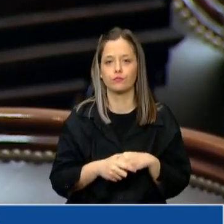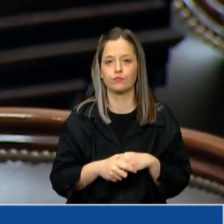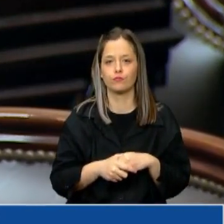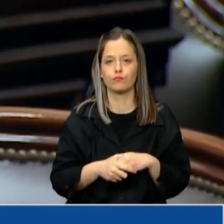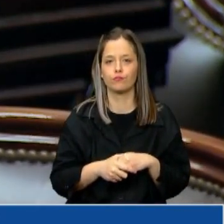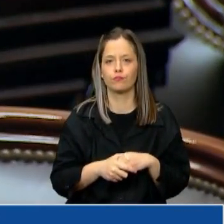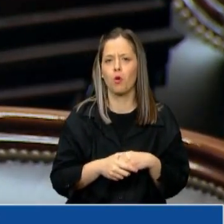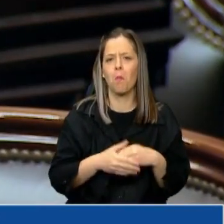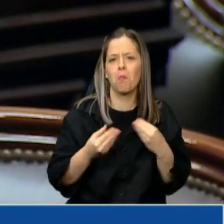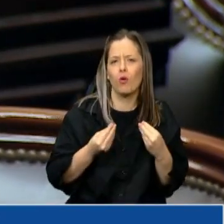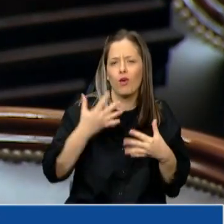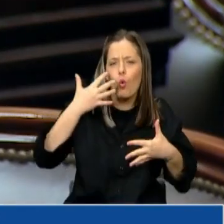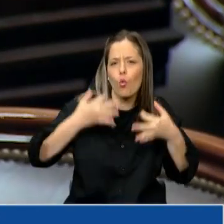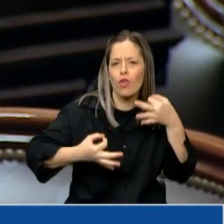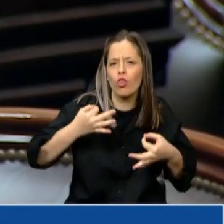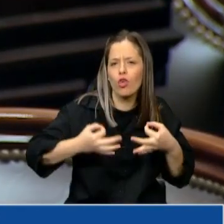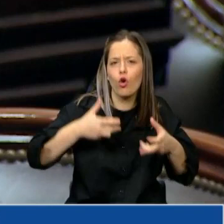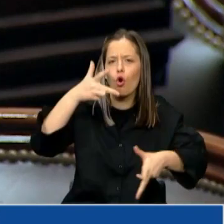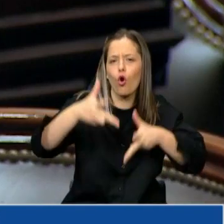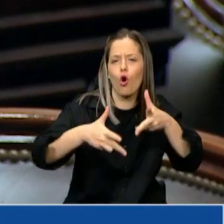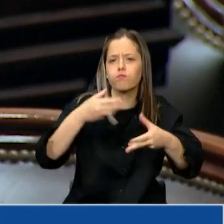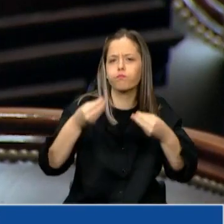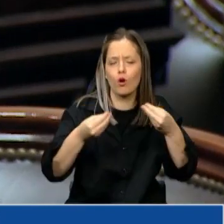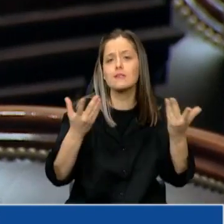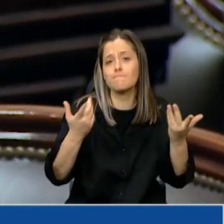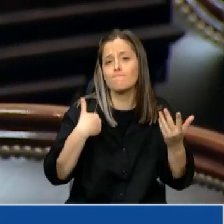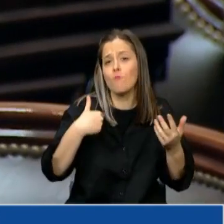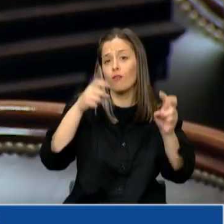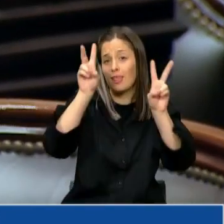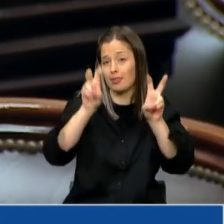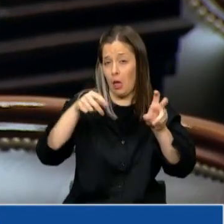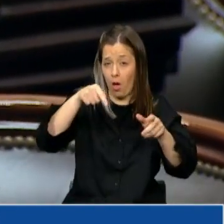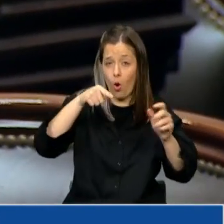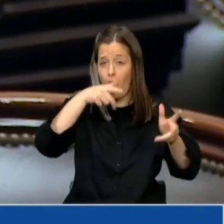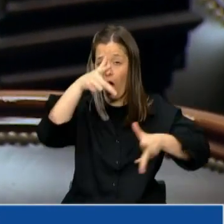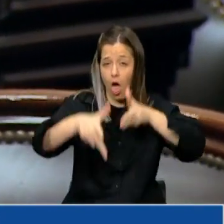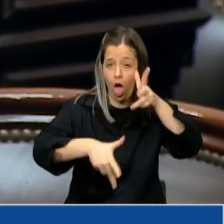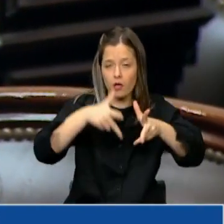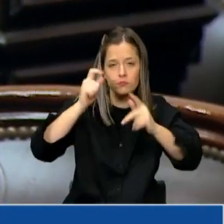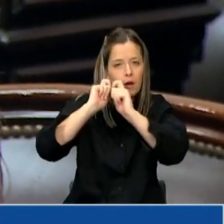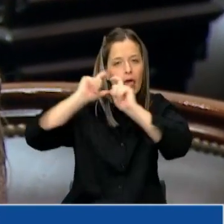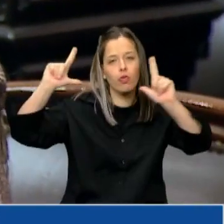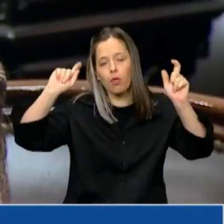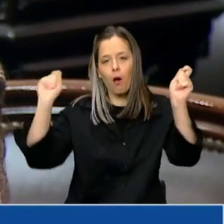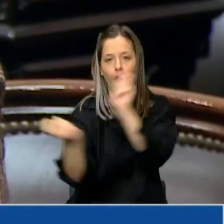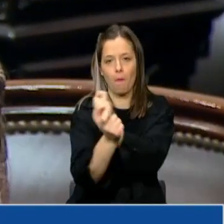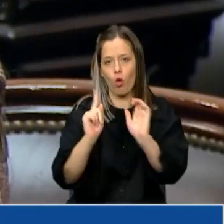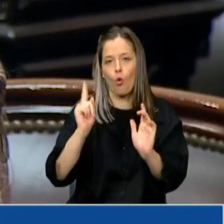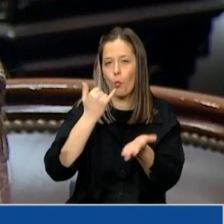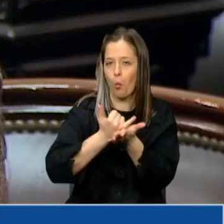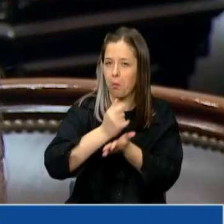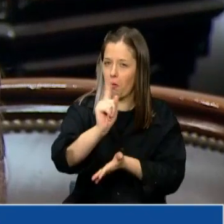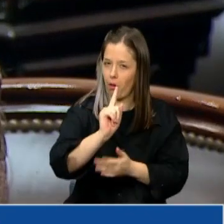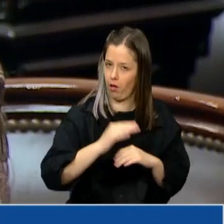¿Y por qué es así? Porque yo creo que lo que estamos discutiendo es un cambio de paradigma y no es menor. Yo vengo a apoyar